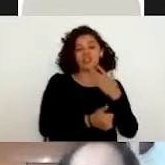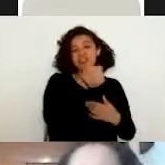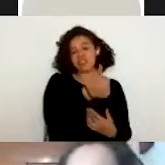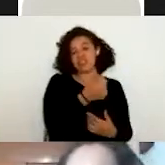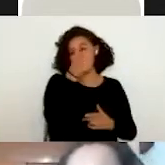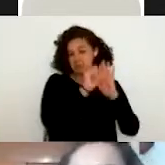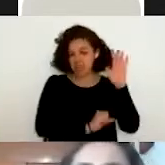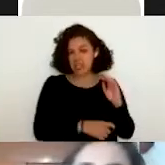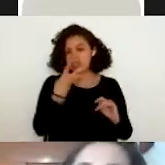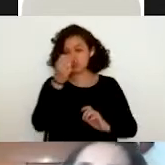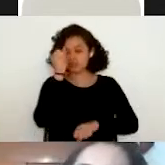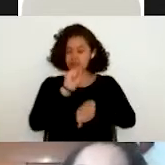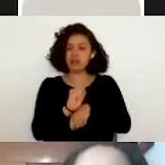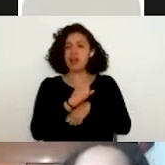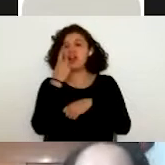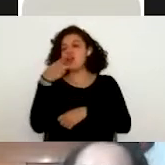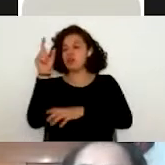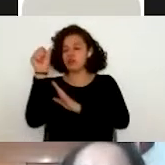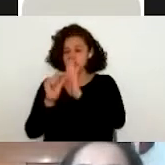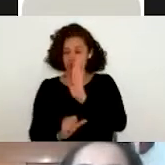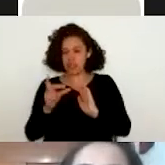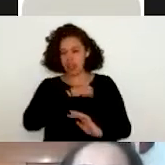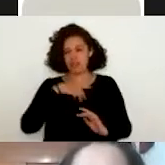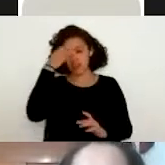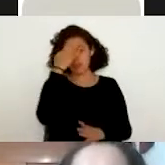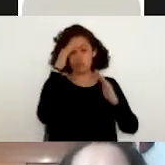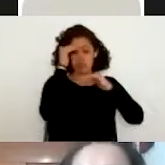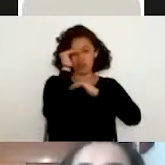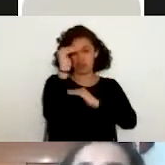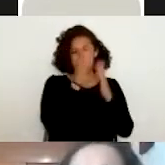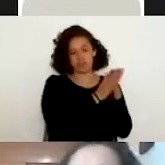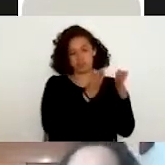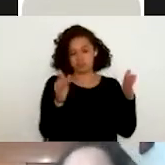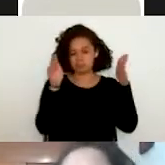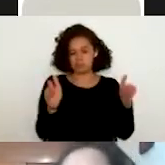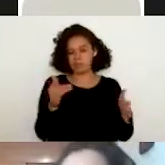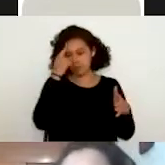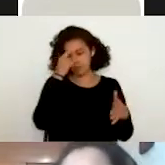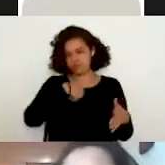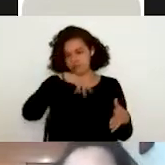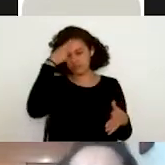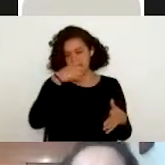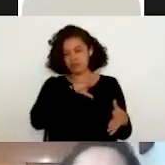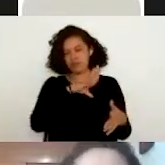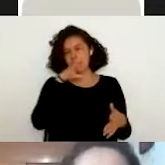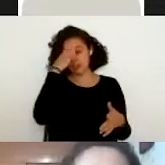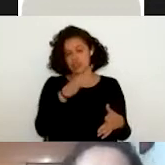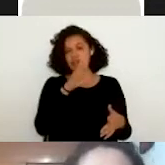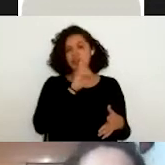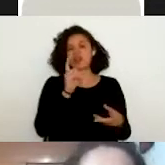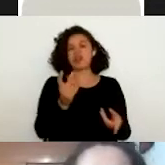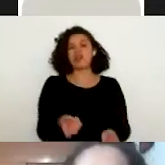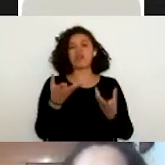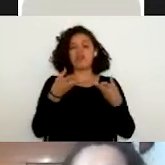semanas, en un mes, ¿no? Tener un periodo fijo de cuánto va a durar y recursos determinados, ¿no? ¿Cuánto tengo